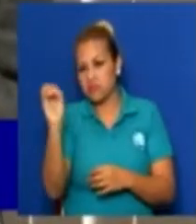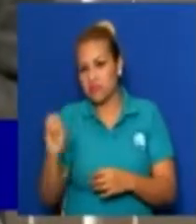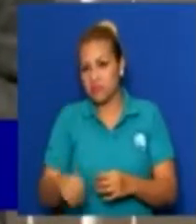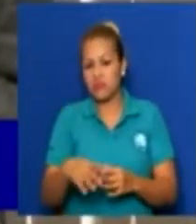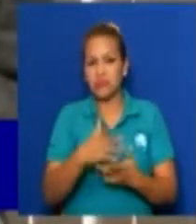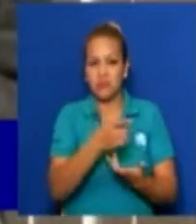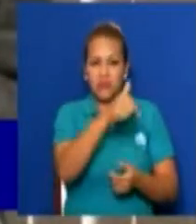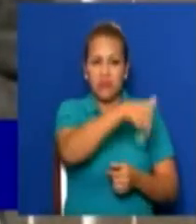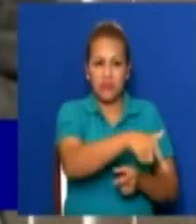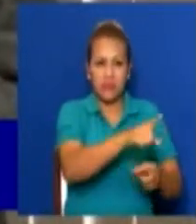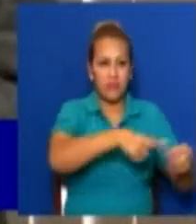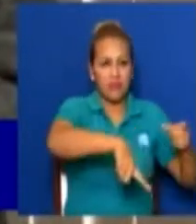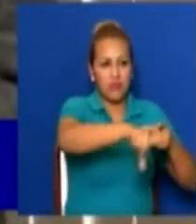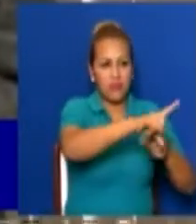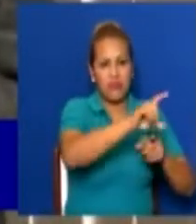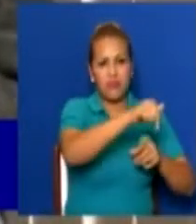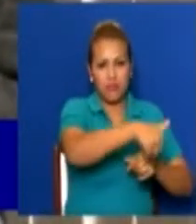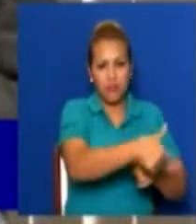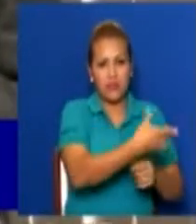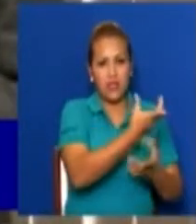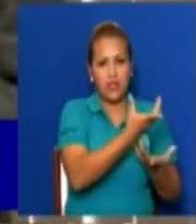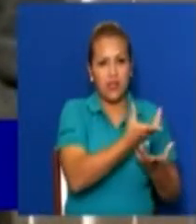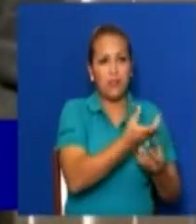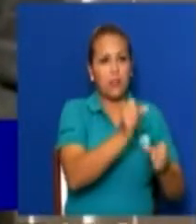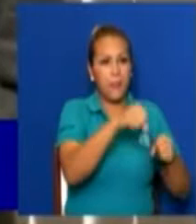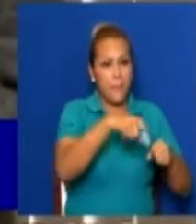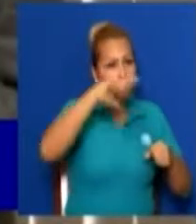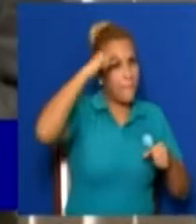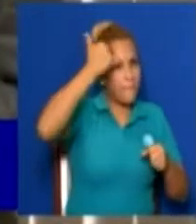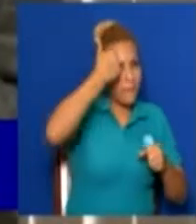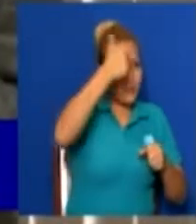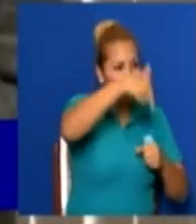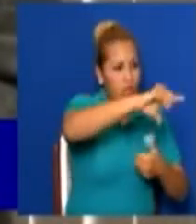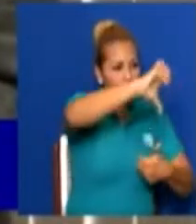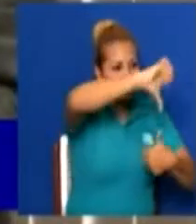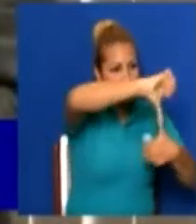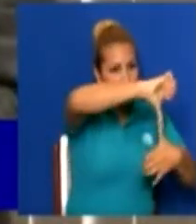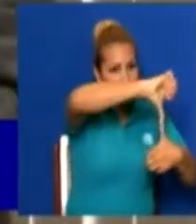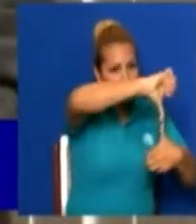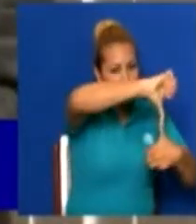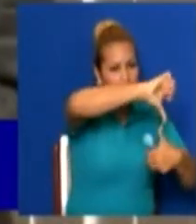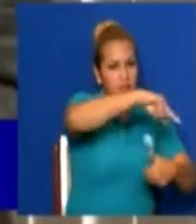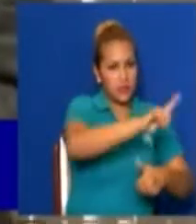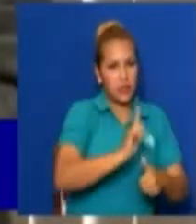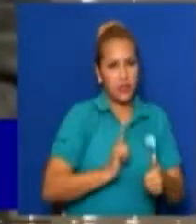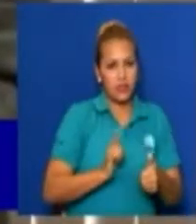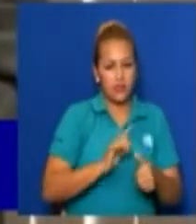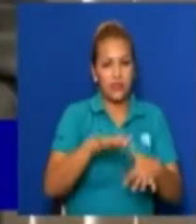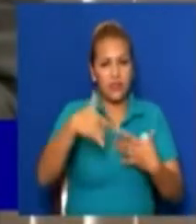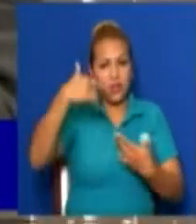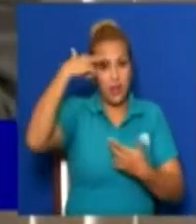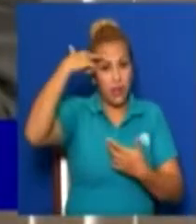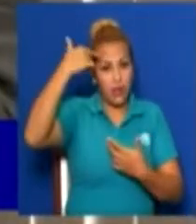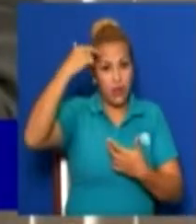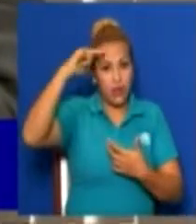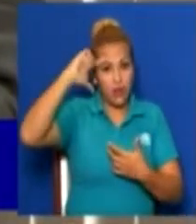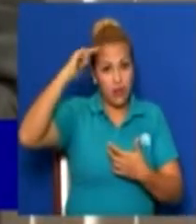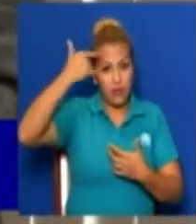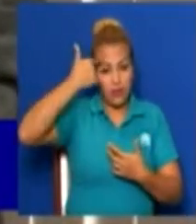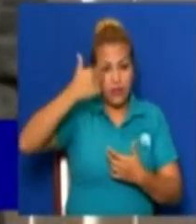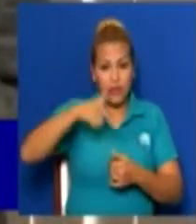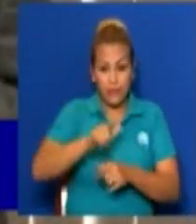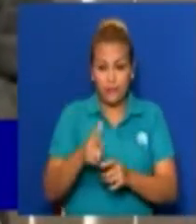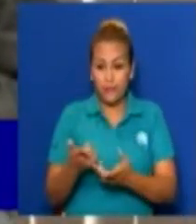los espacios de las diputaciones del Parlamento Centroamericano, del Parlamento Nacional, de